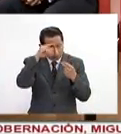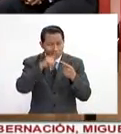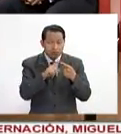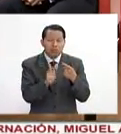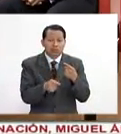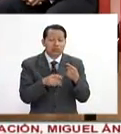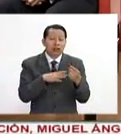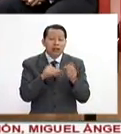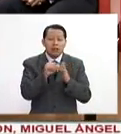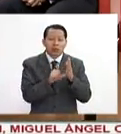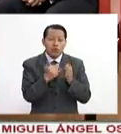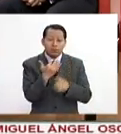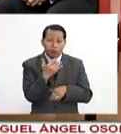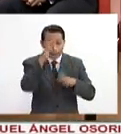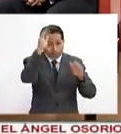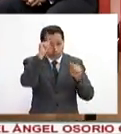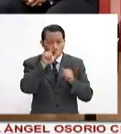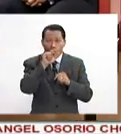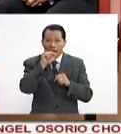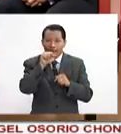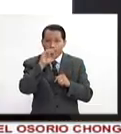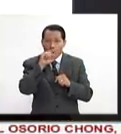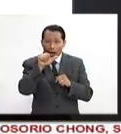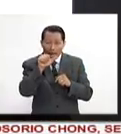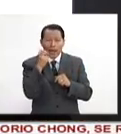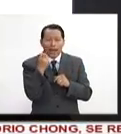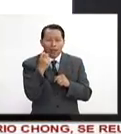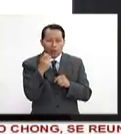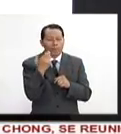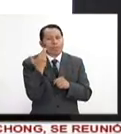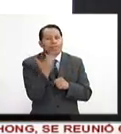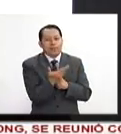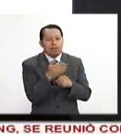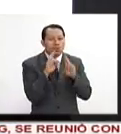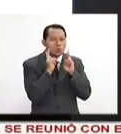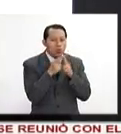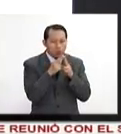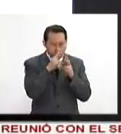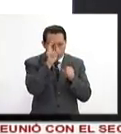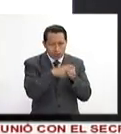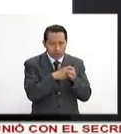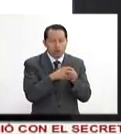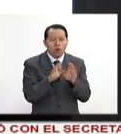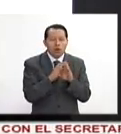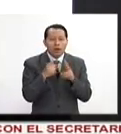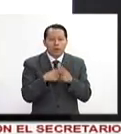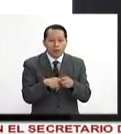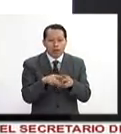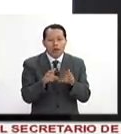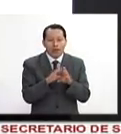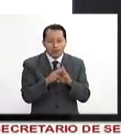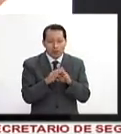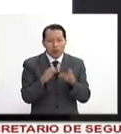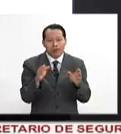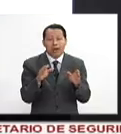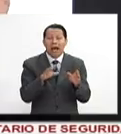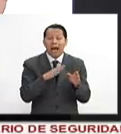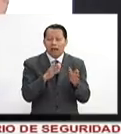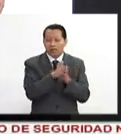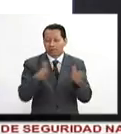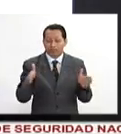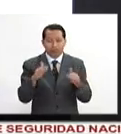al invocar el artículo 50 del Tratado de Lisboa, que es el que esencialmente pide el retiro de la Unión, se empieza una cuenta regresiva de 2 años. Esa